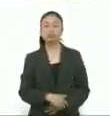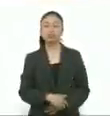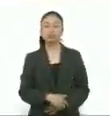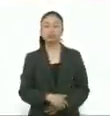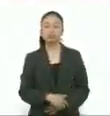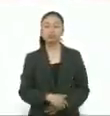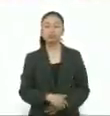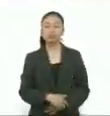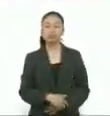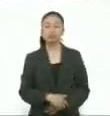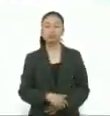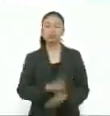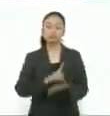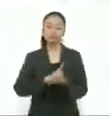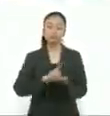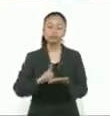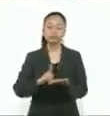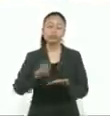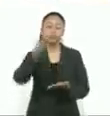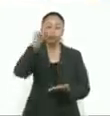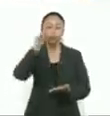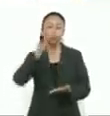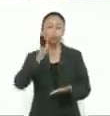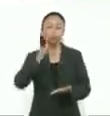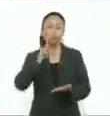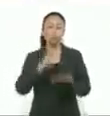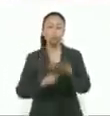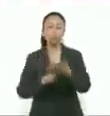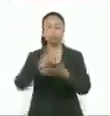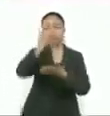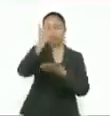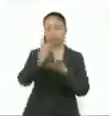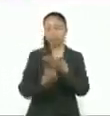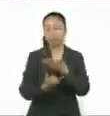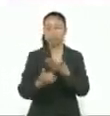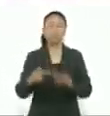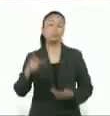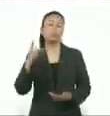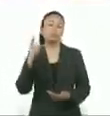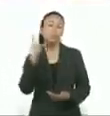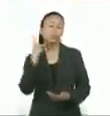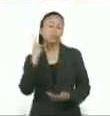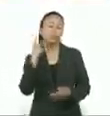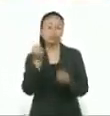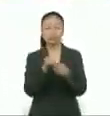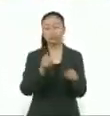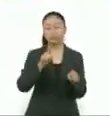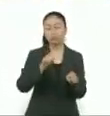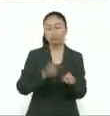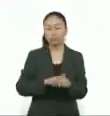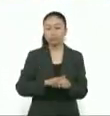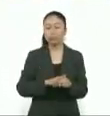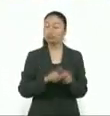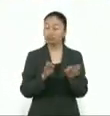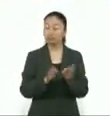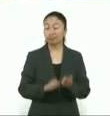Los derechos de las mujeres en este proyecto político y social son